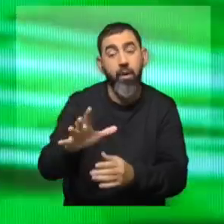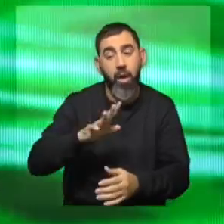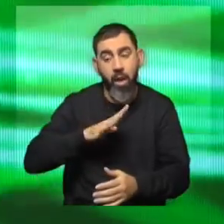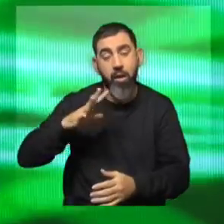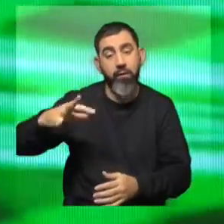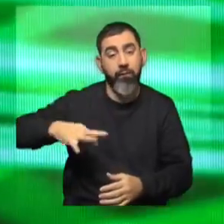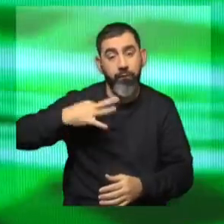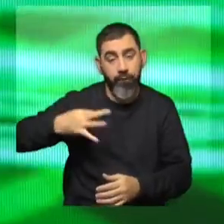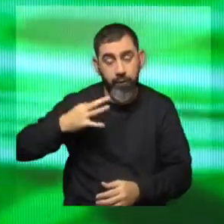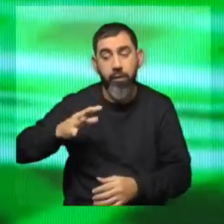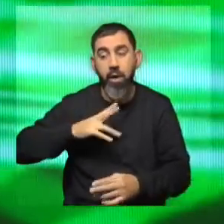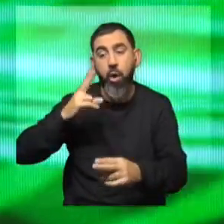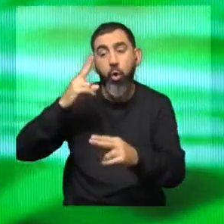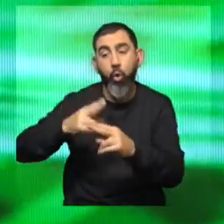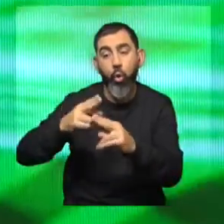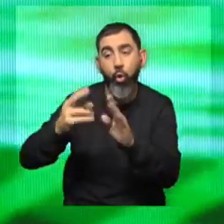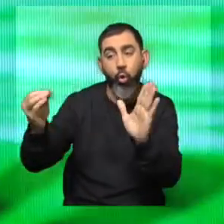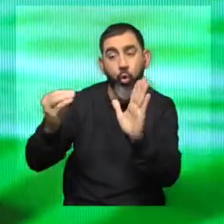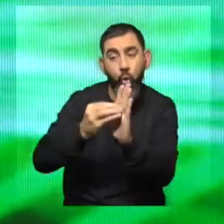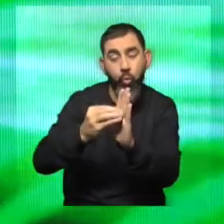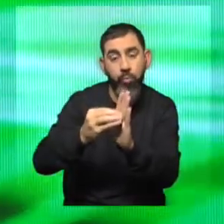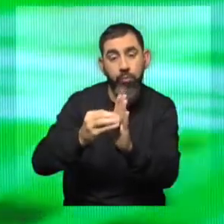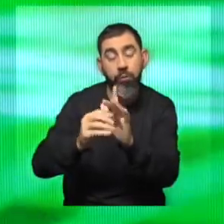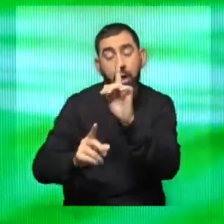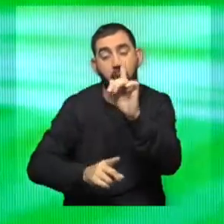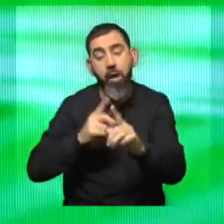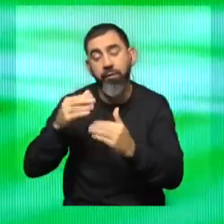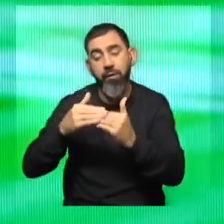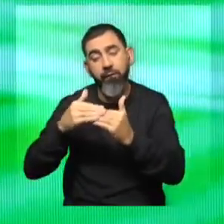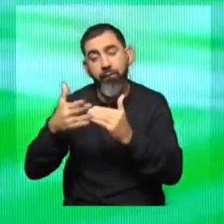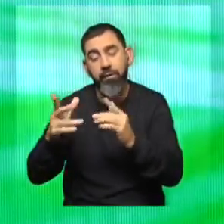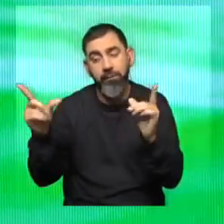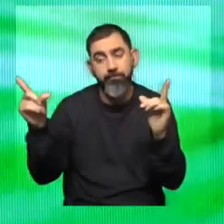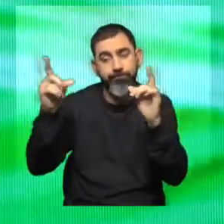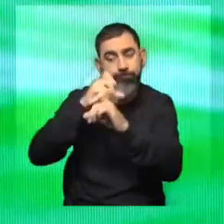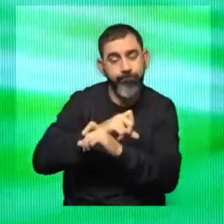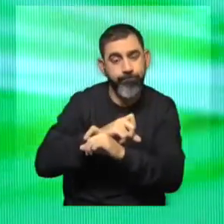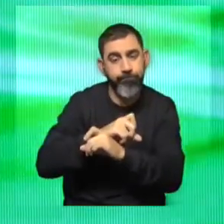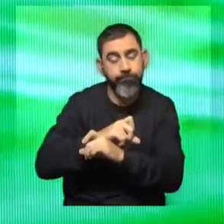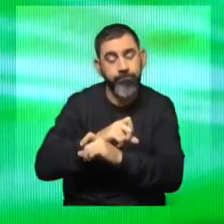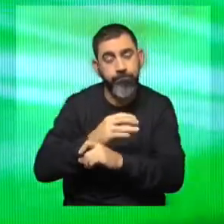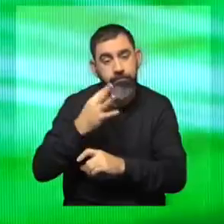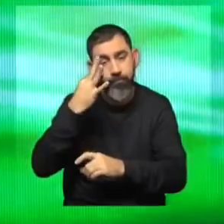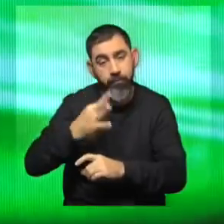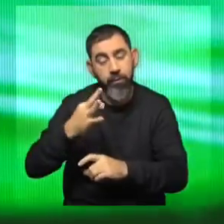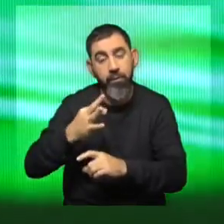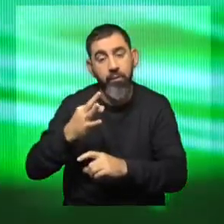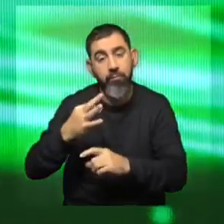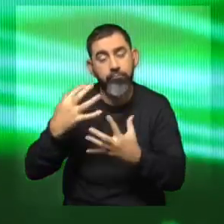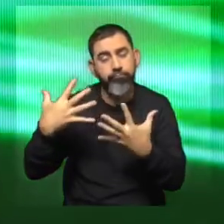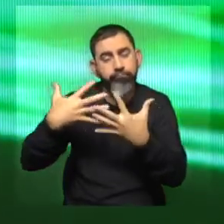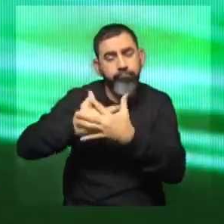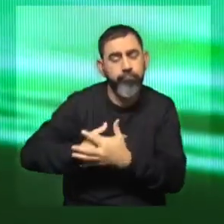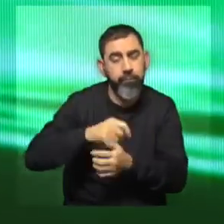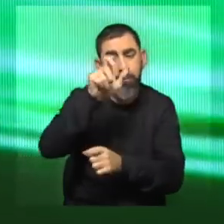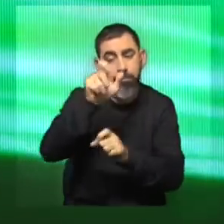vida este tiene un nombre tiene a veces este al vecino le cuesta nos cuesta nos cuesta realmente por el nivel de deterioro